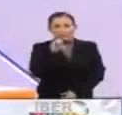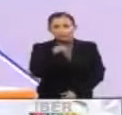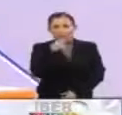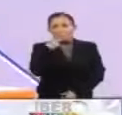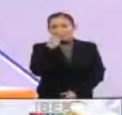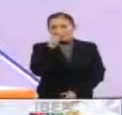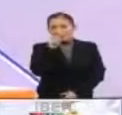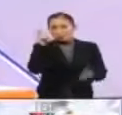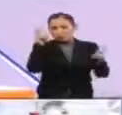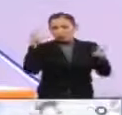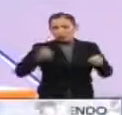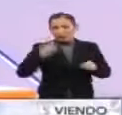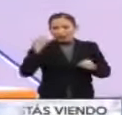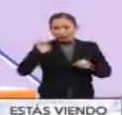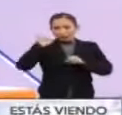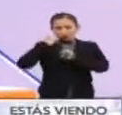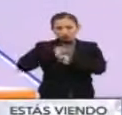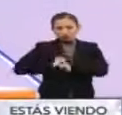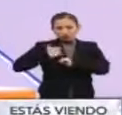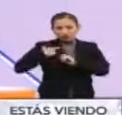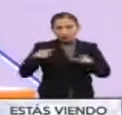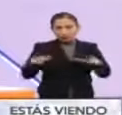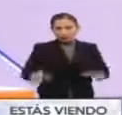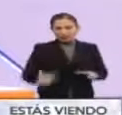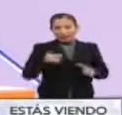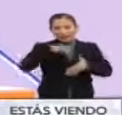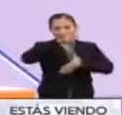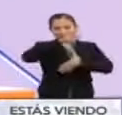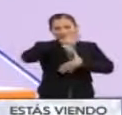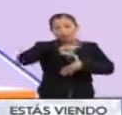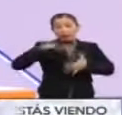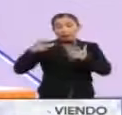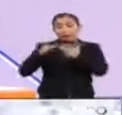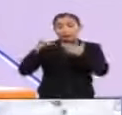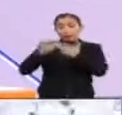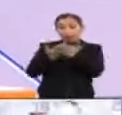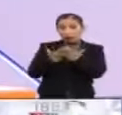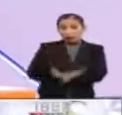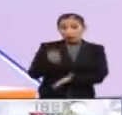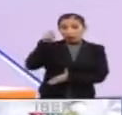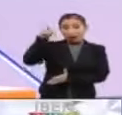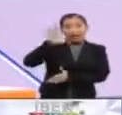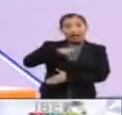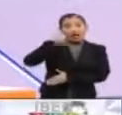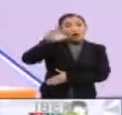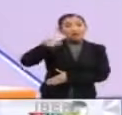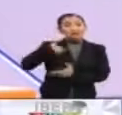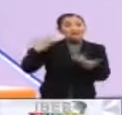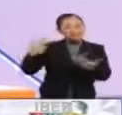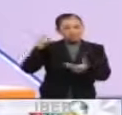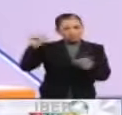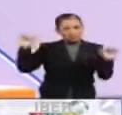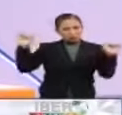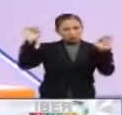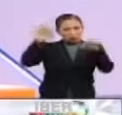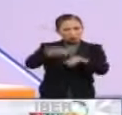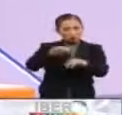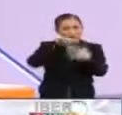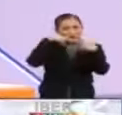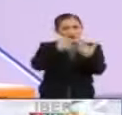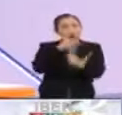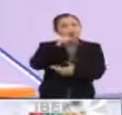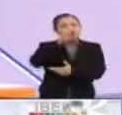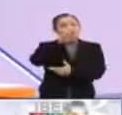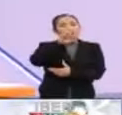Precisamente para hablarnos de esta conferencia de ministros de Defensa de las Américas, nos enlazamos hasta Cancún, donde se llevó este evento con